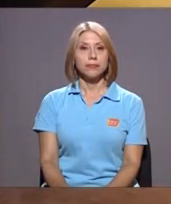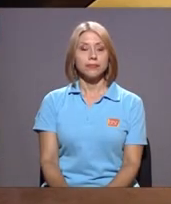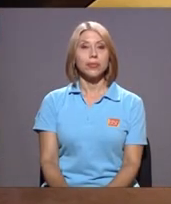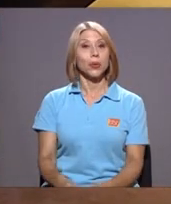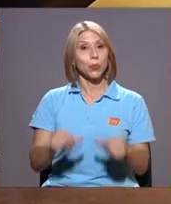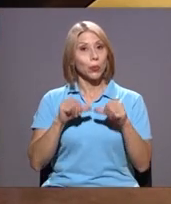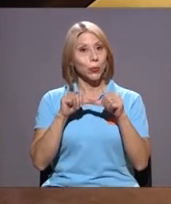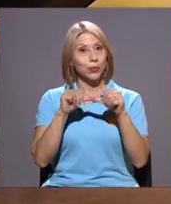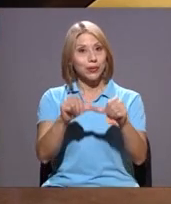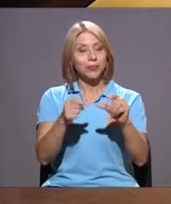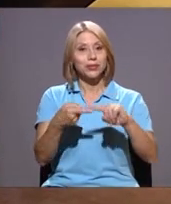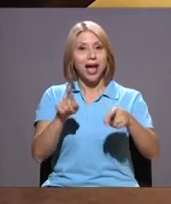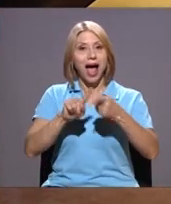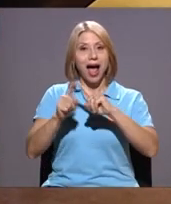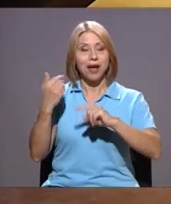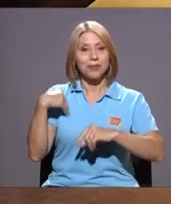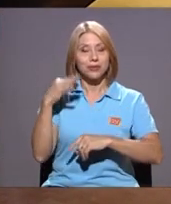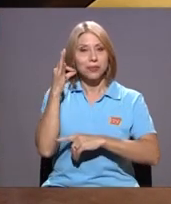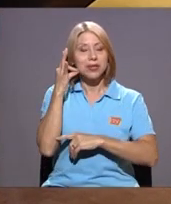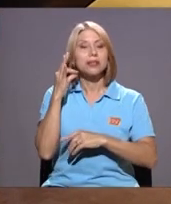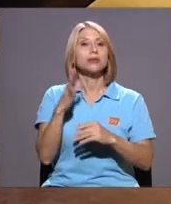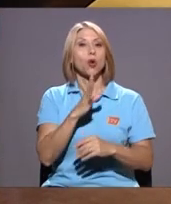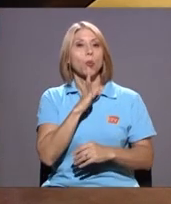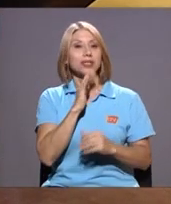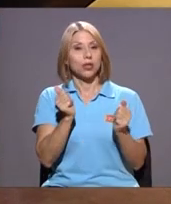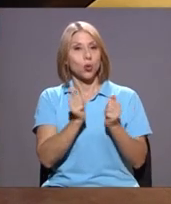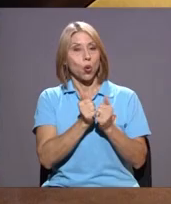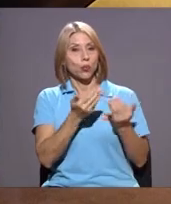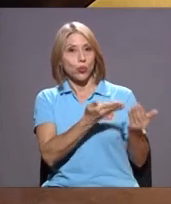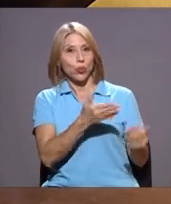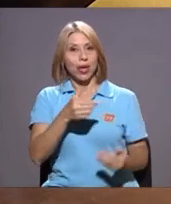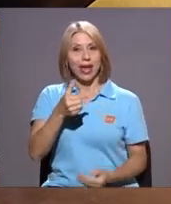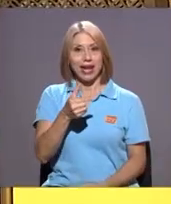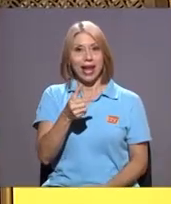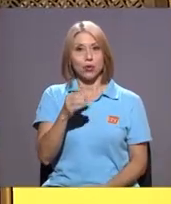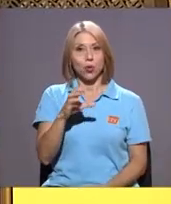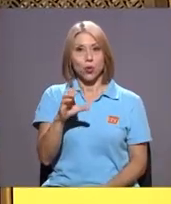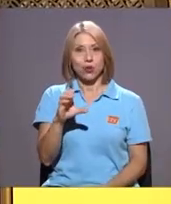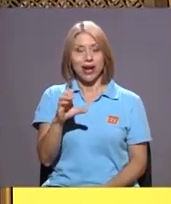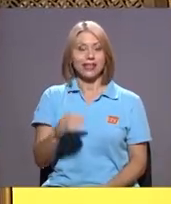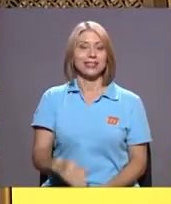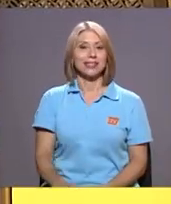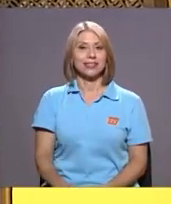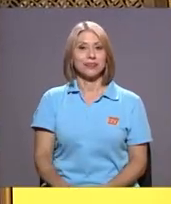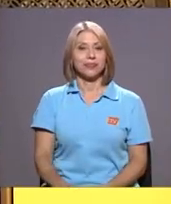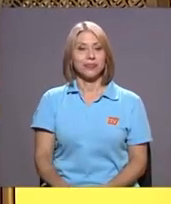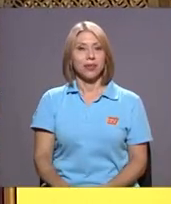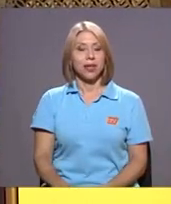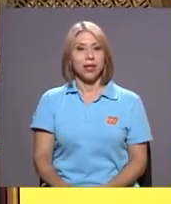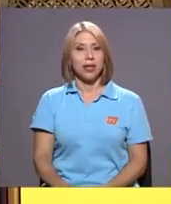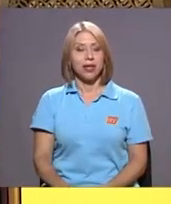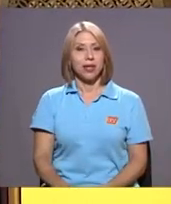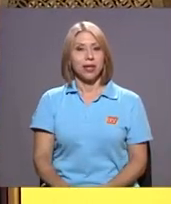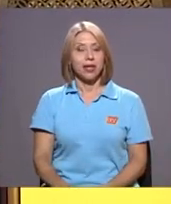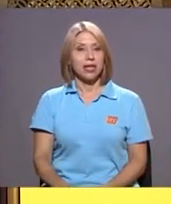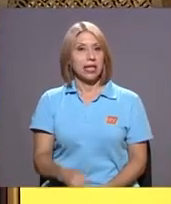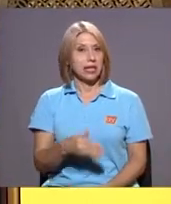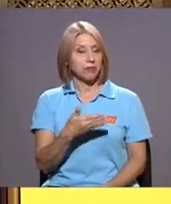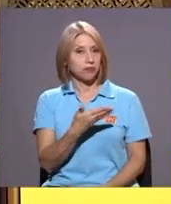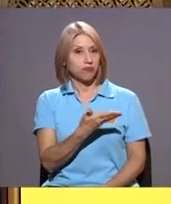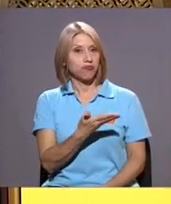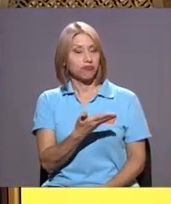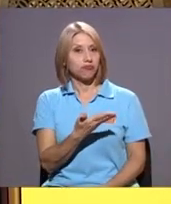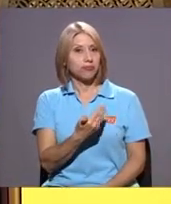continuamos amigos amigos conversando con don gerardo corrales y un poco tiene